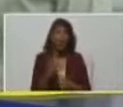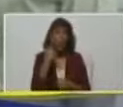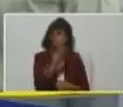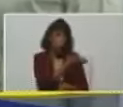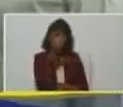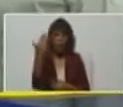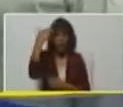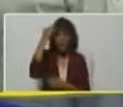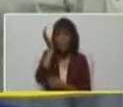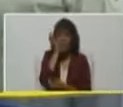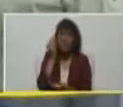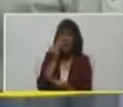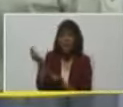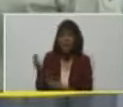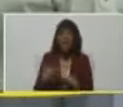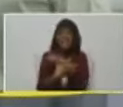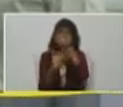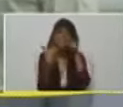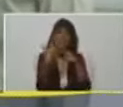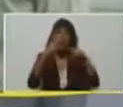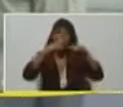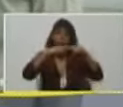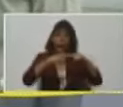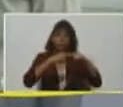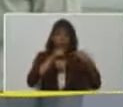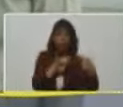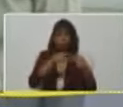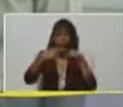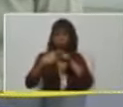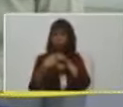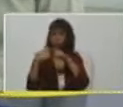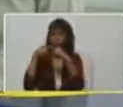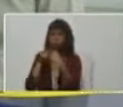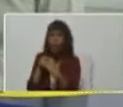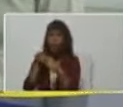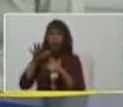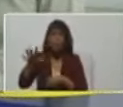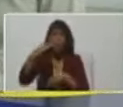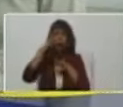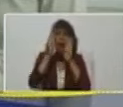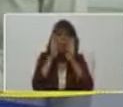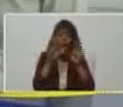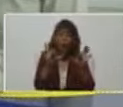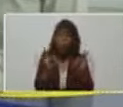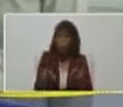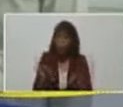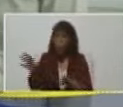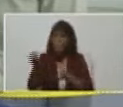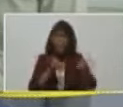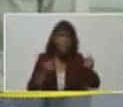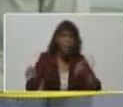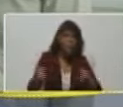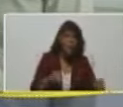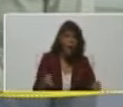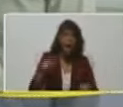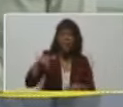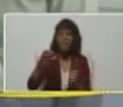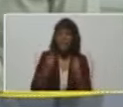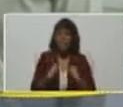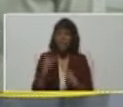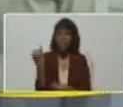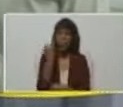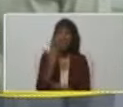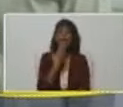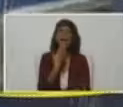almirante en jefe, son 5 camas de diferentes posiciones, un monitor multiparámetro y un carro de paro para tener toda la población de aquí del Junquito.